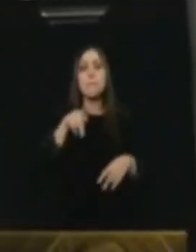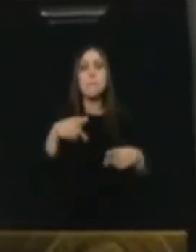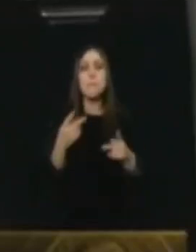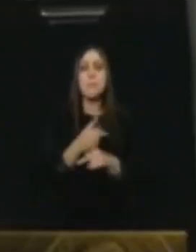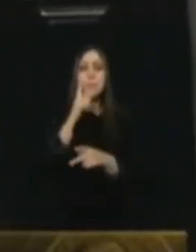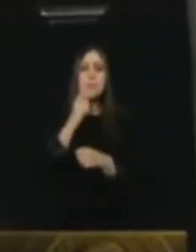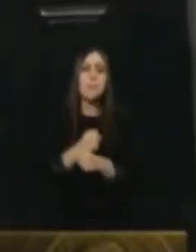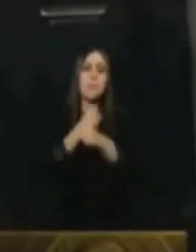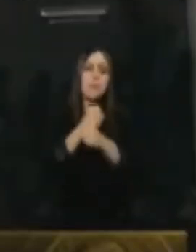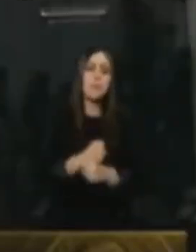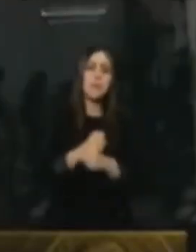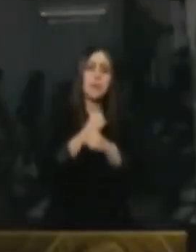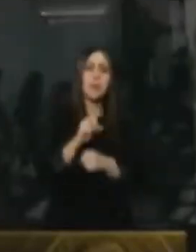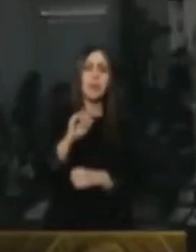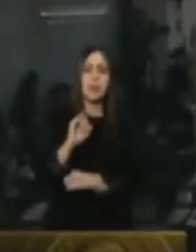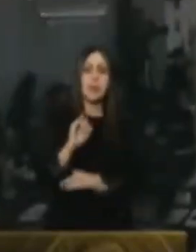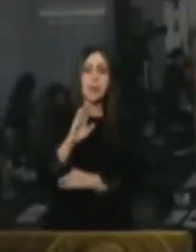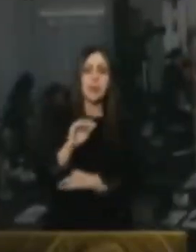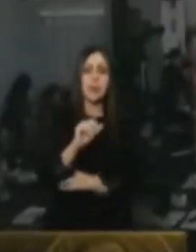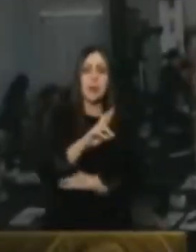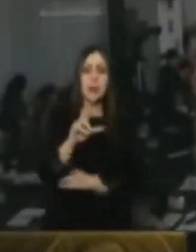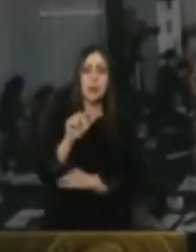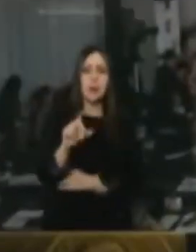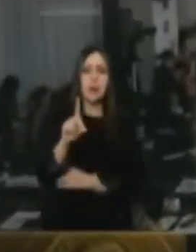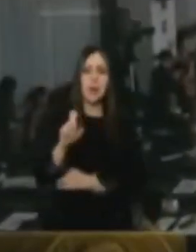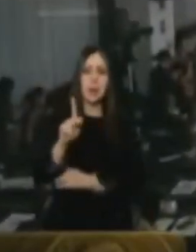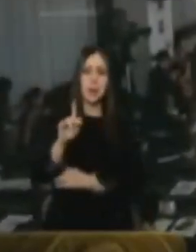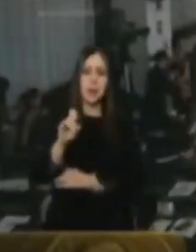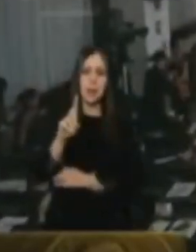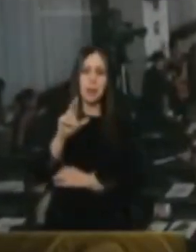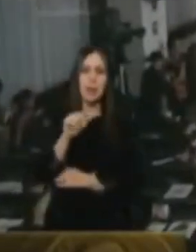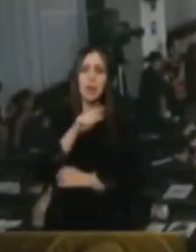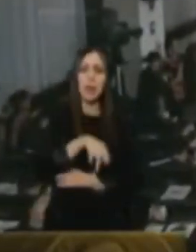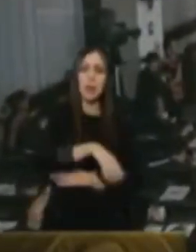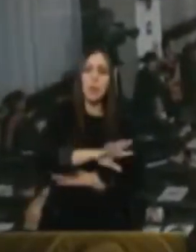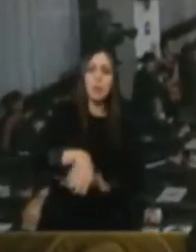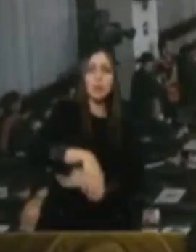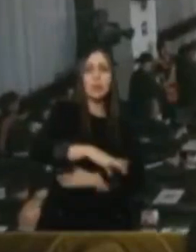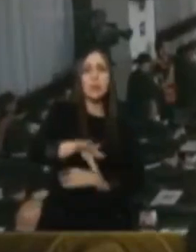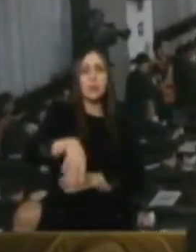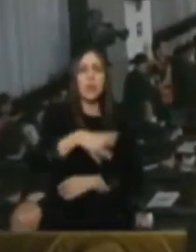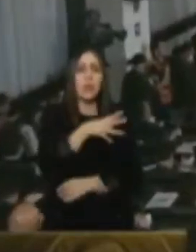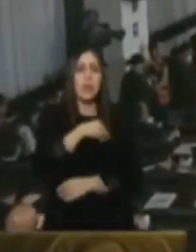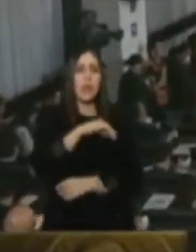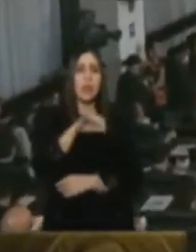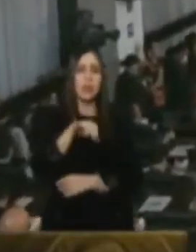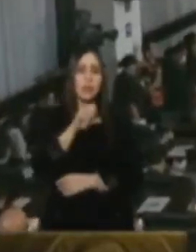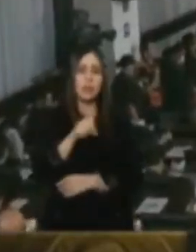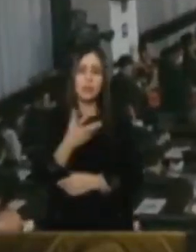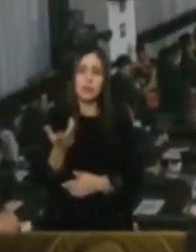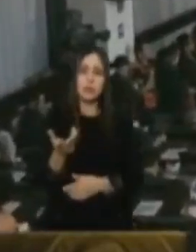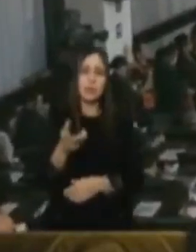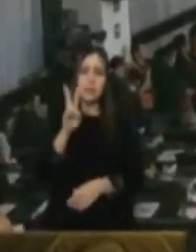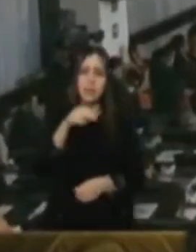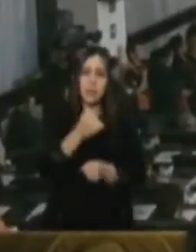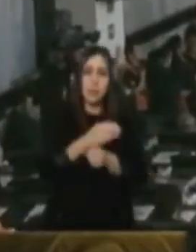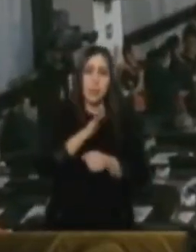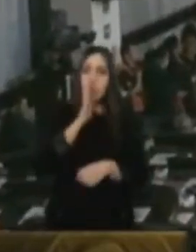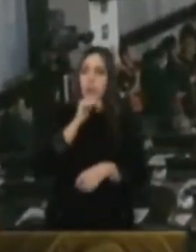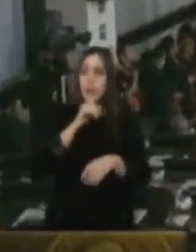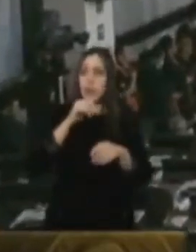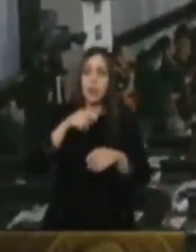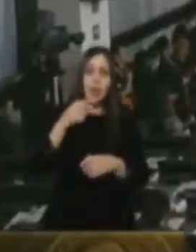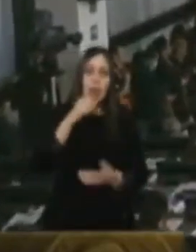Ibarra de Piedra en busca de su hijo Jesús. Imposible no admirar a